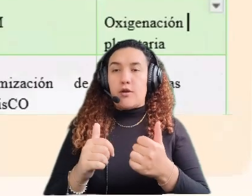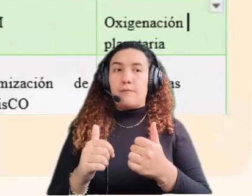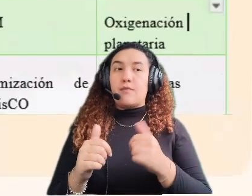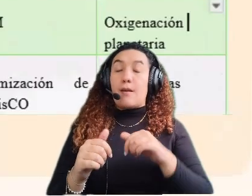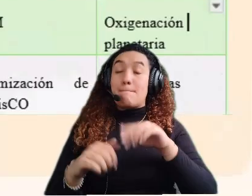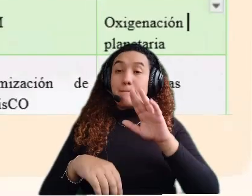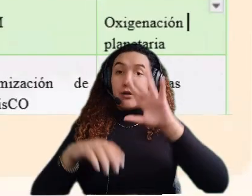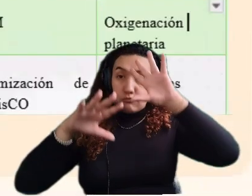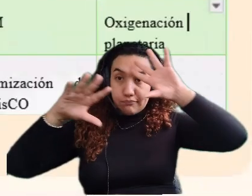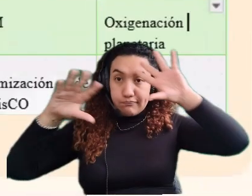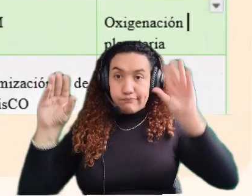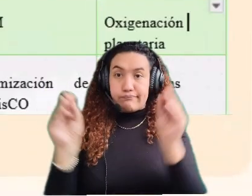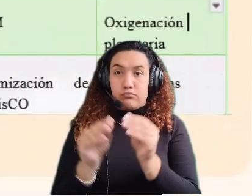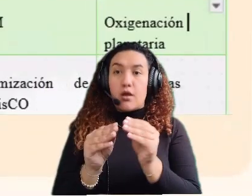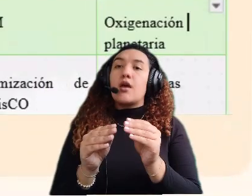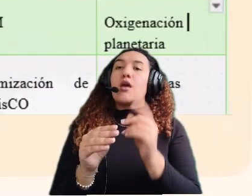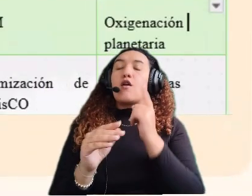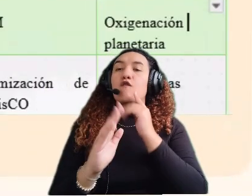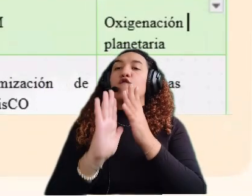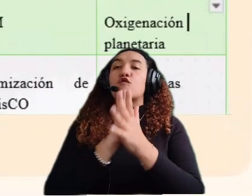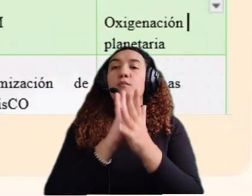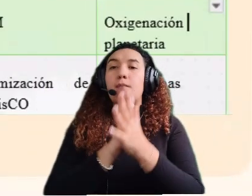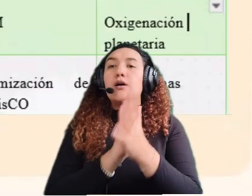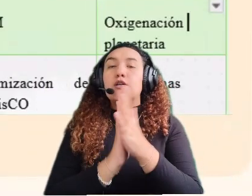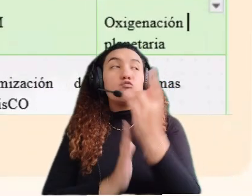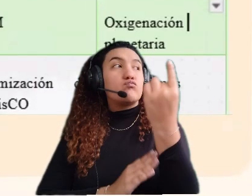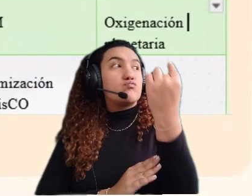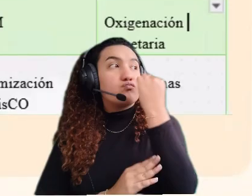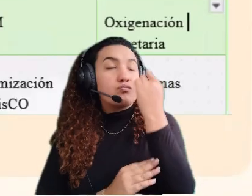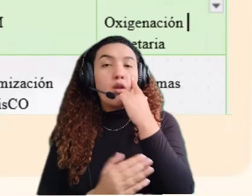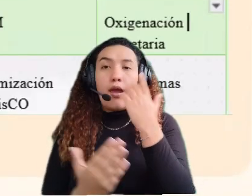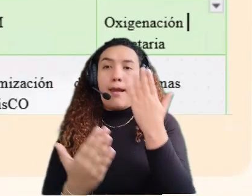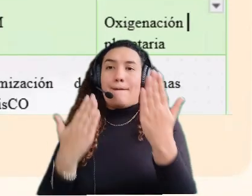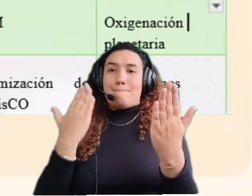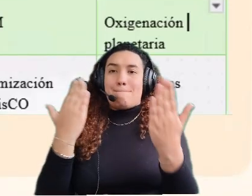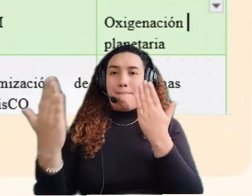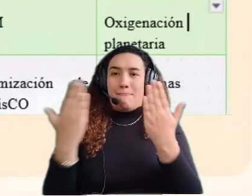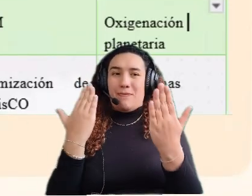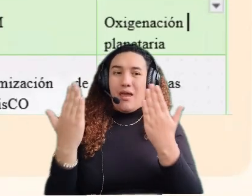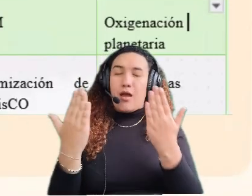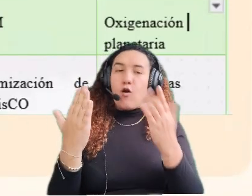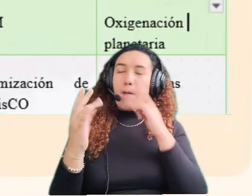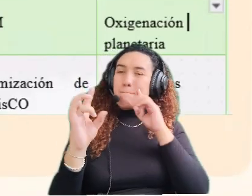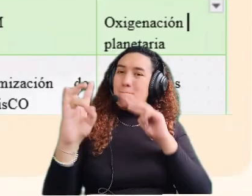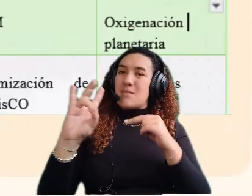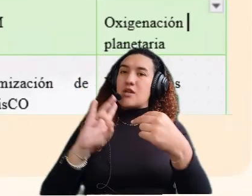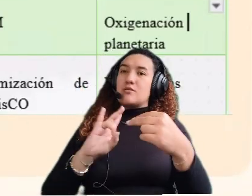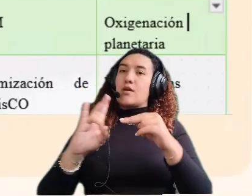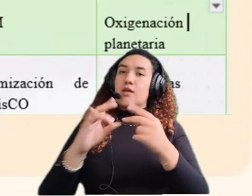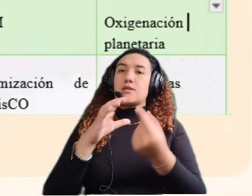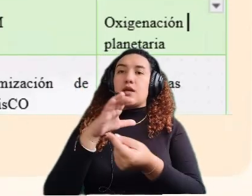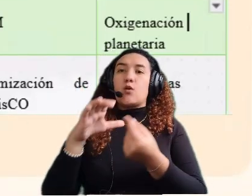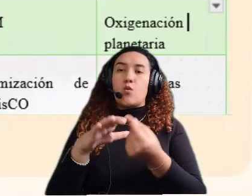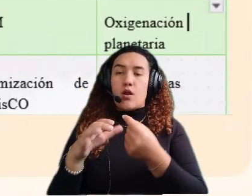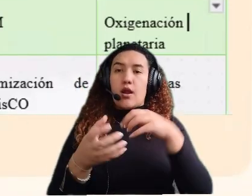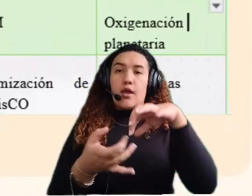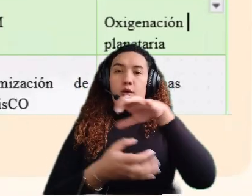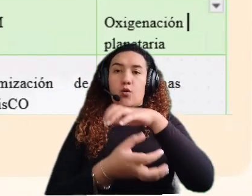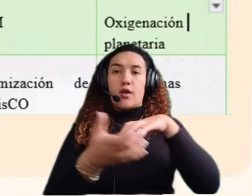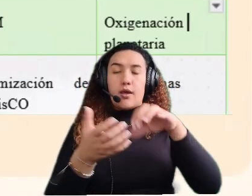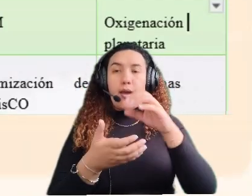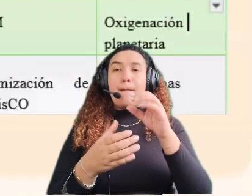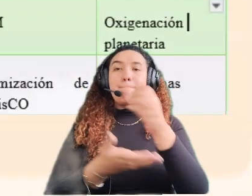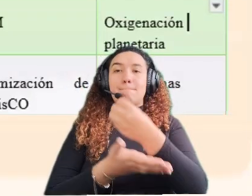El objetivo fue sintetizar información reciente y compararla desde una perspectiva celular ecológica